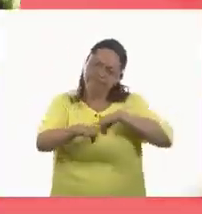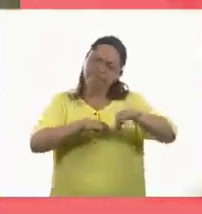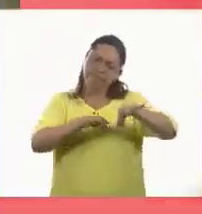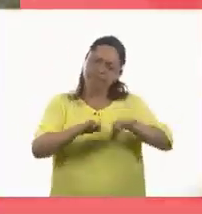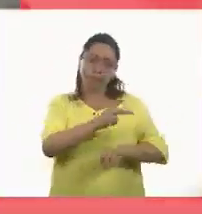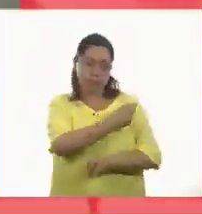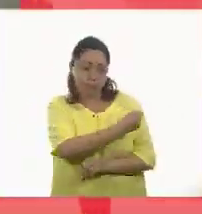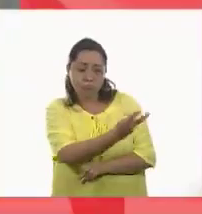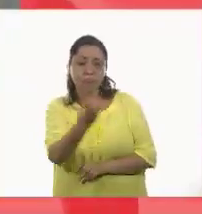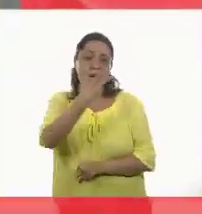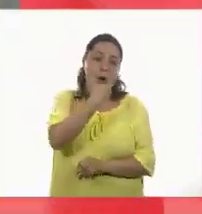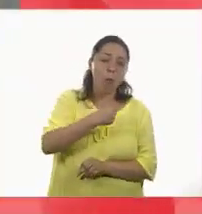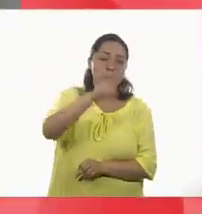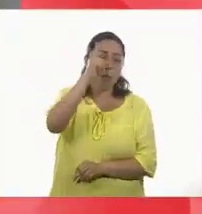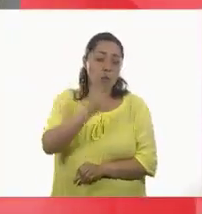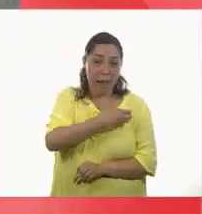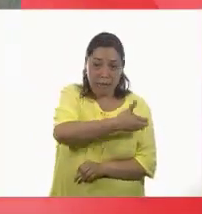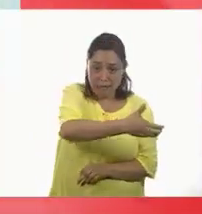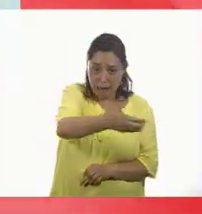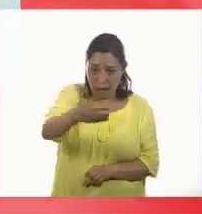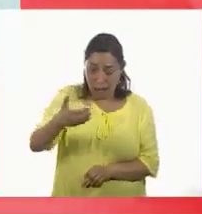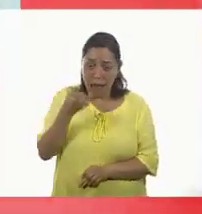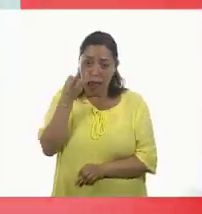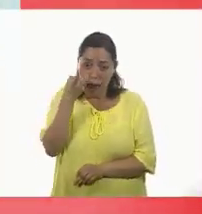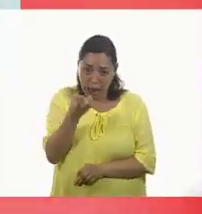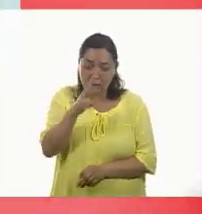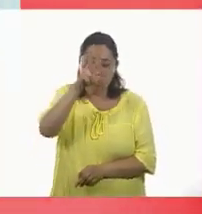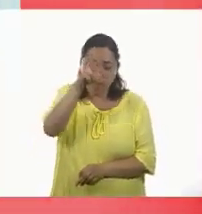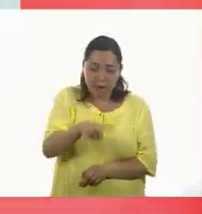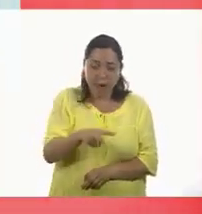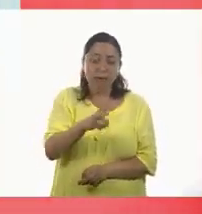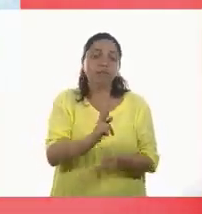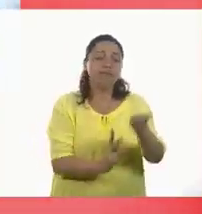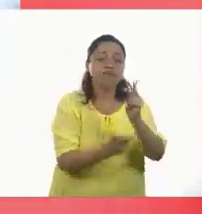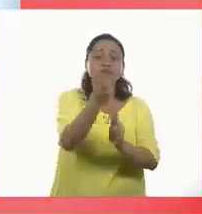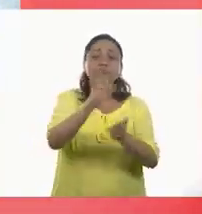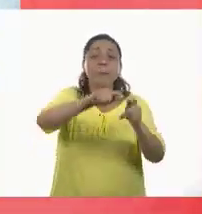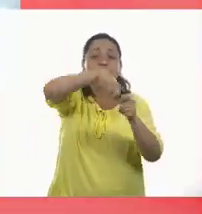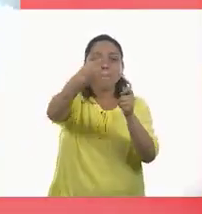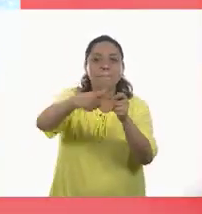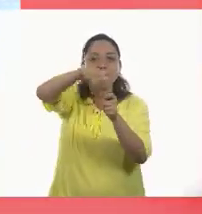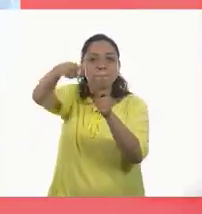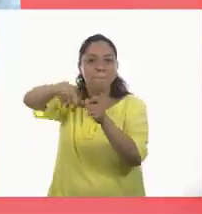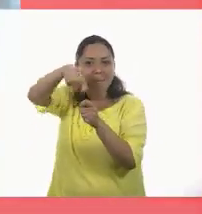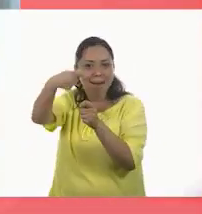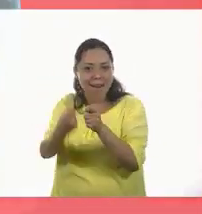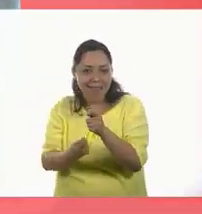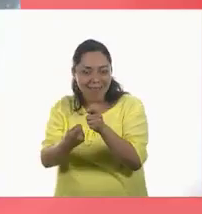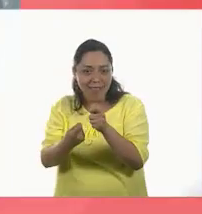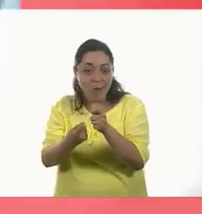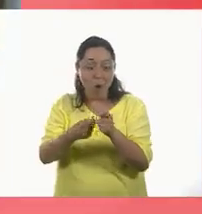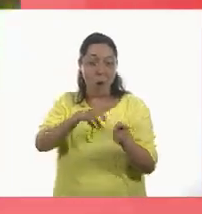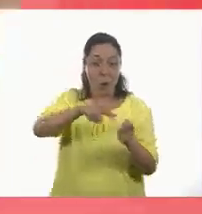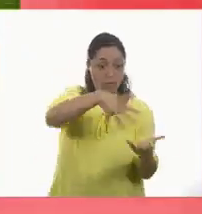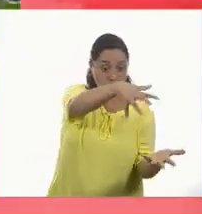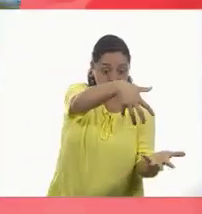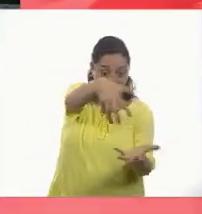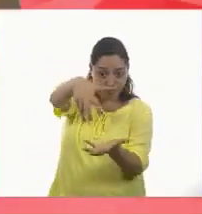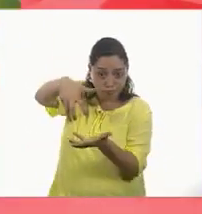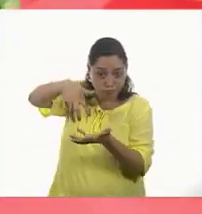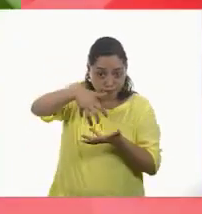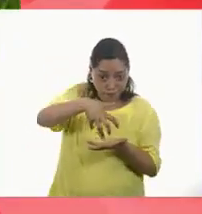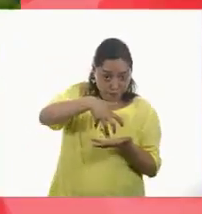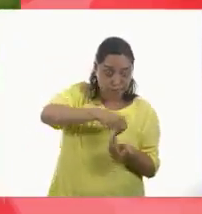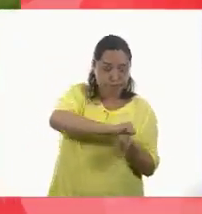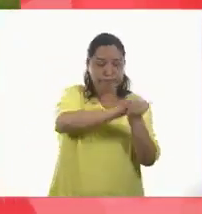los hombres y mujeres del campo rinden frutos en las plantaciones de plátano, que después de su cosecha pasan por